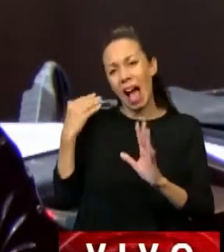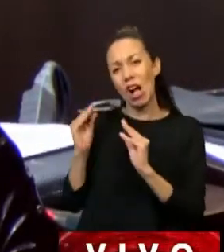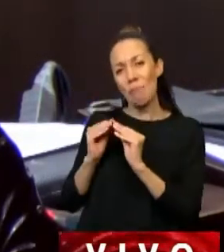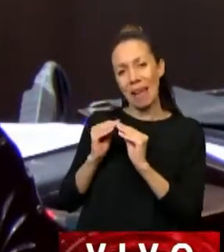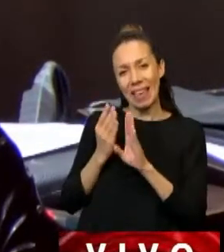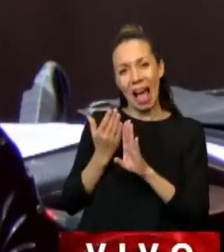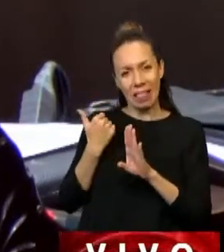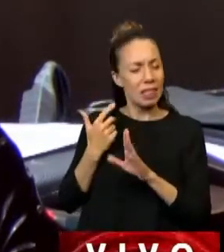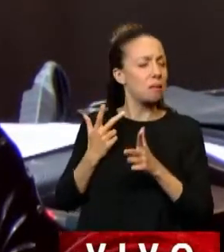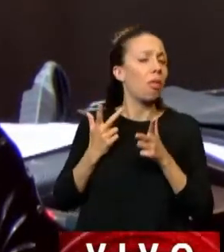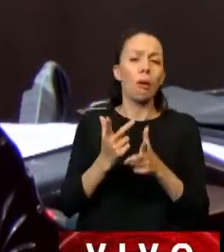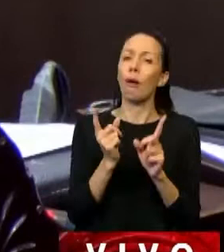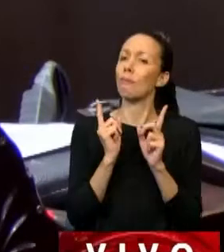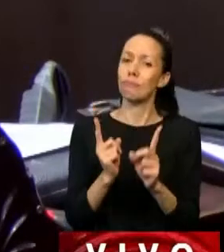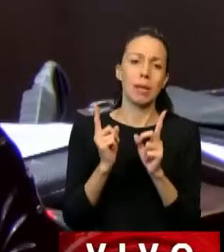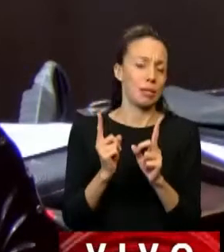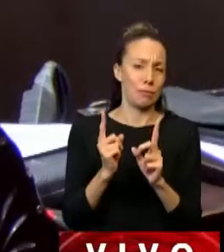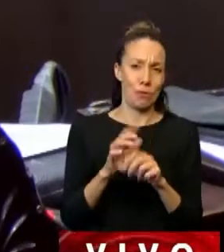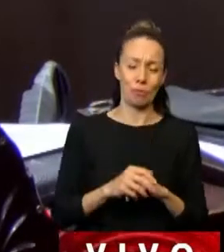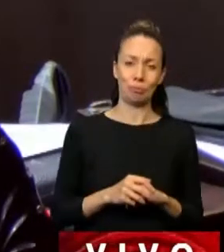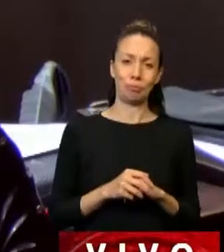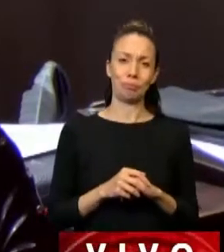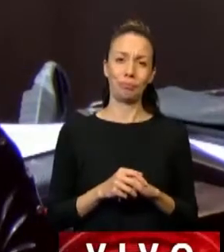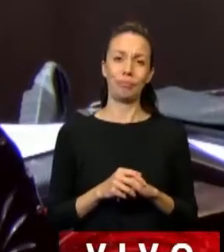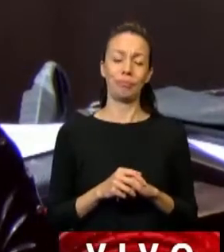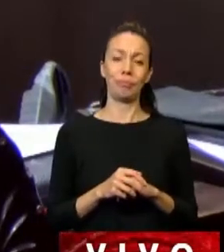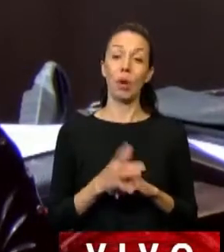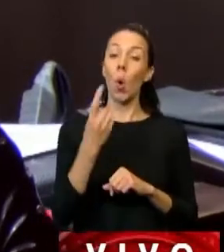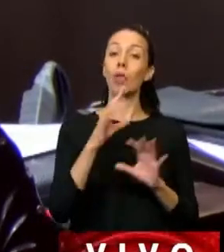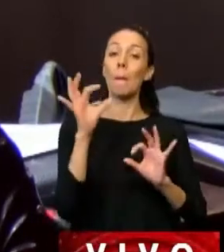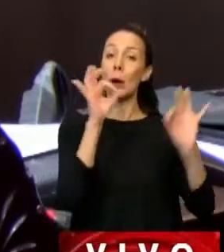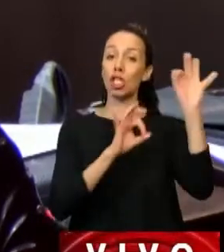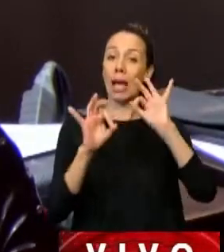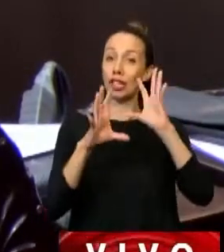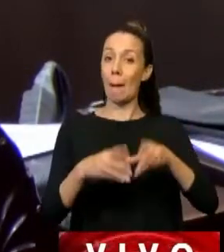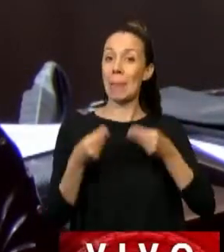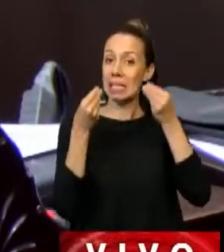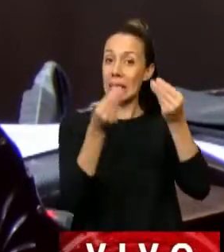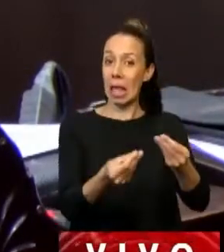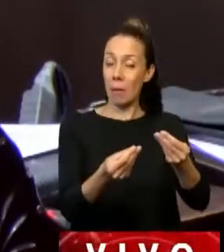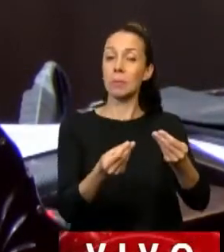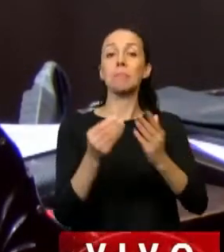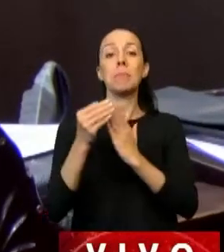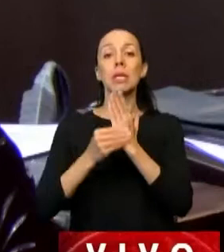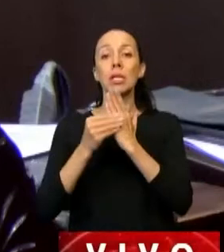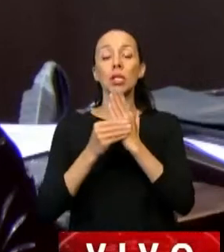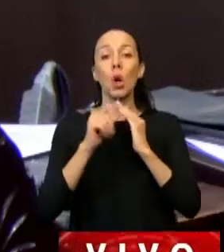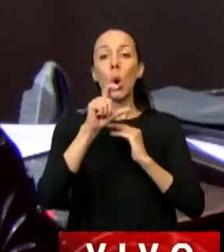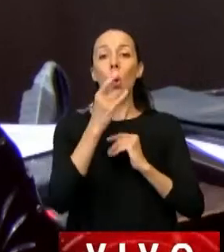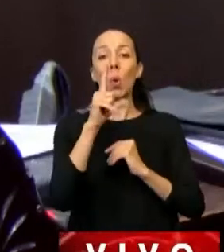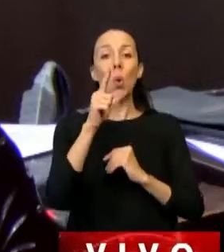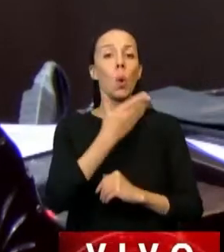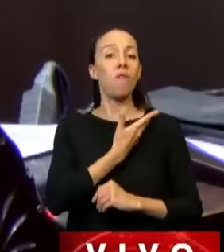me ha precedido. Cuando se presentaba este proyecto, el ministro Culfas